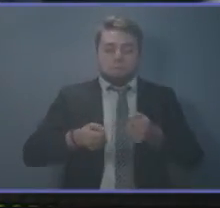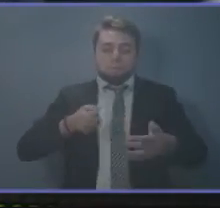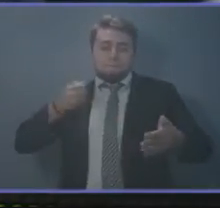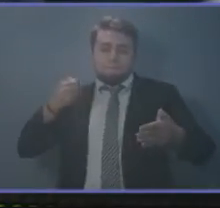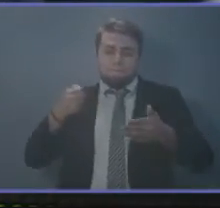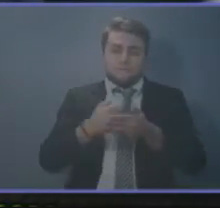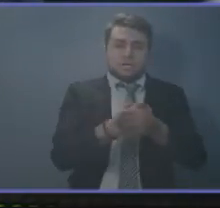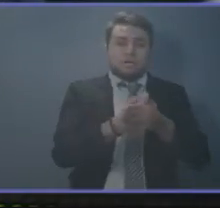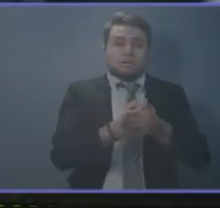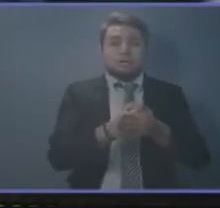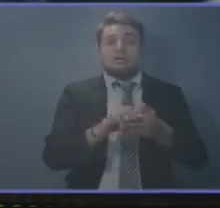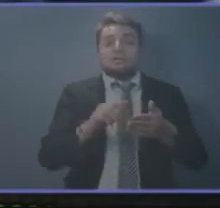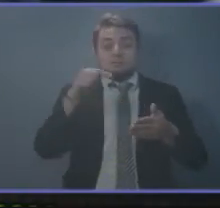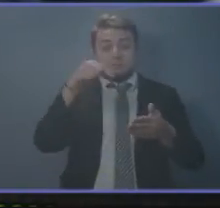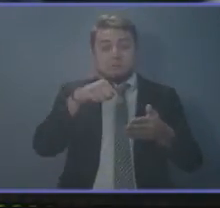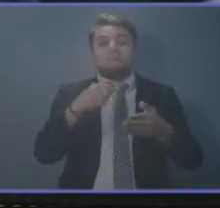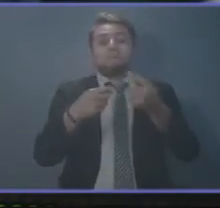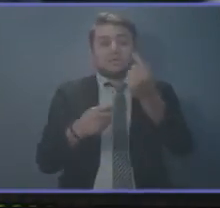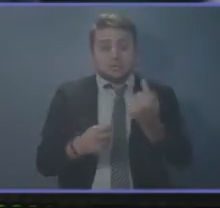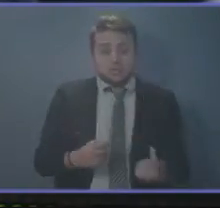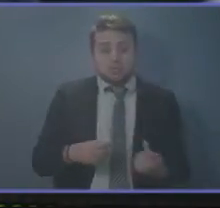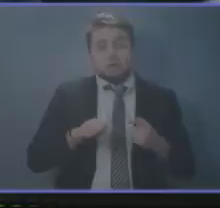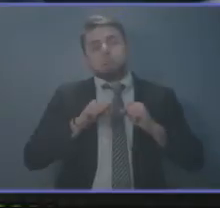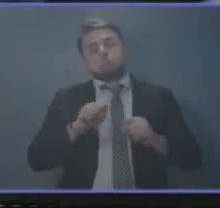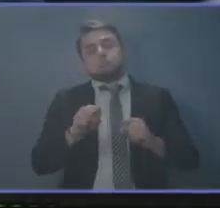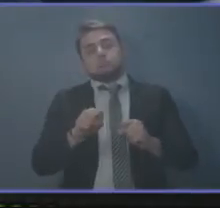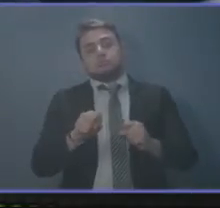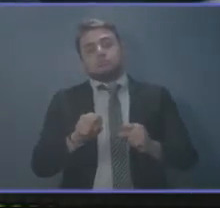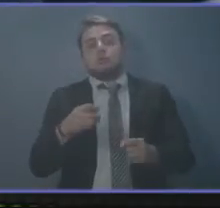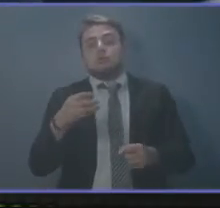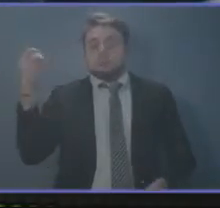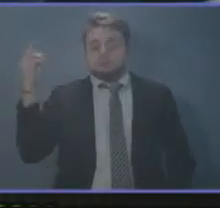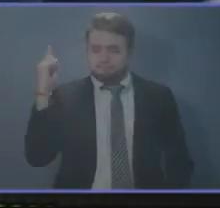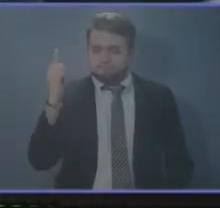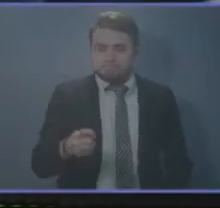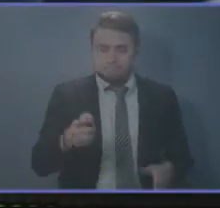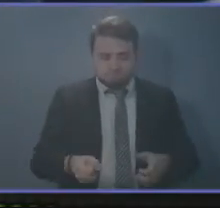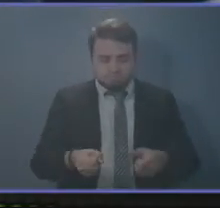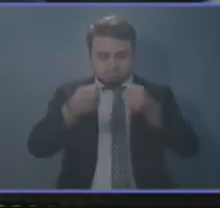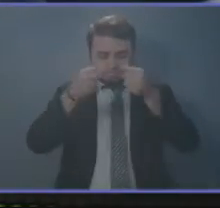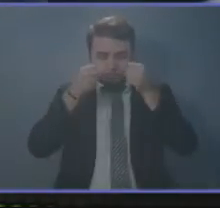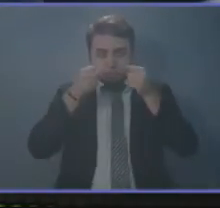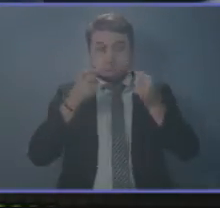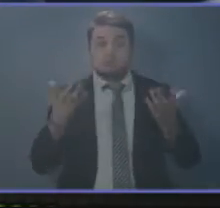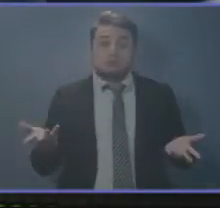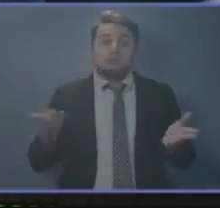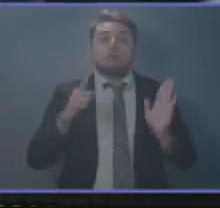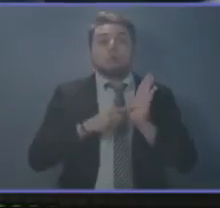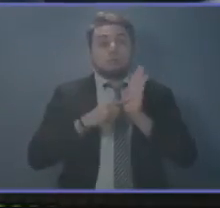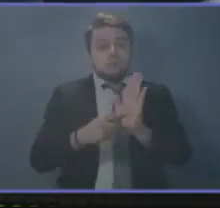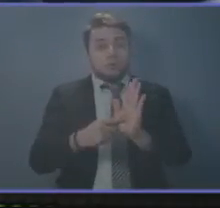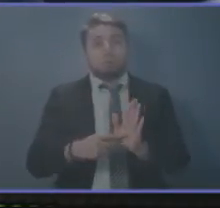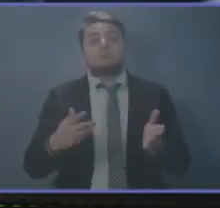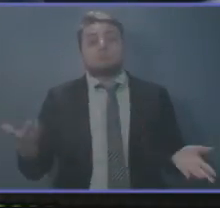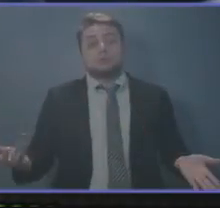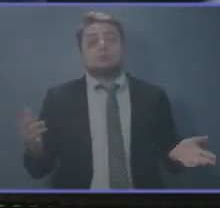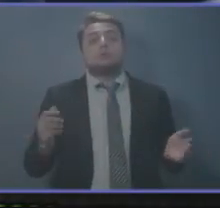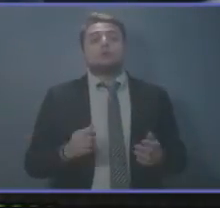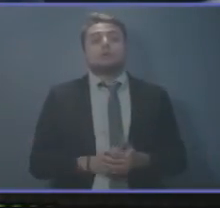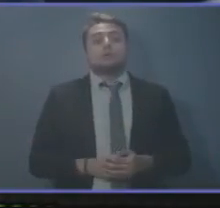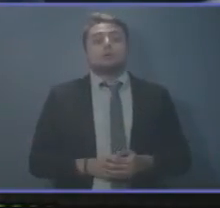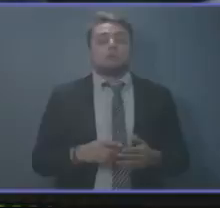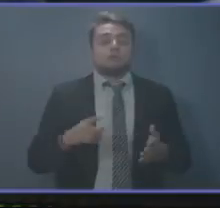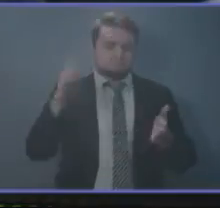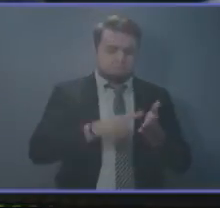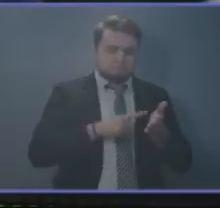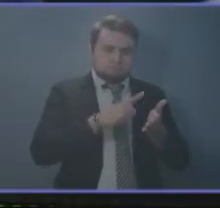en esos accidentes hayan personas fallecidas. Eso por muestra de un botón de lo crítico que hemos sido con